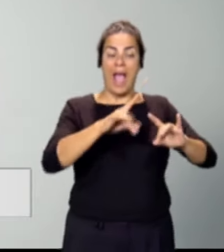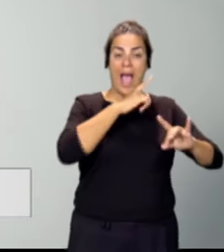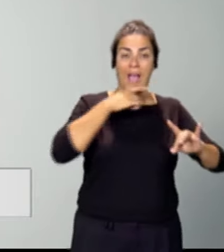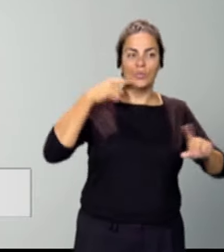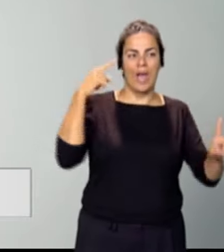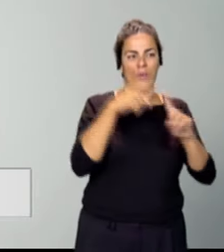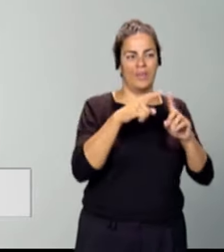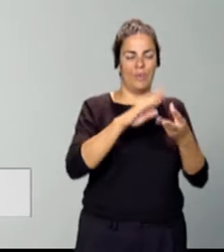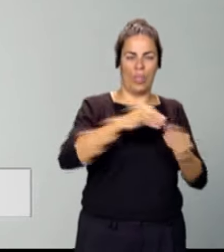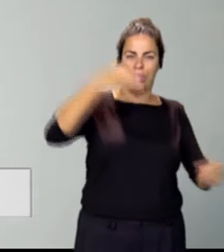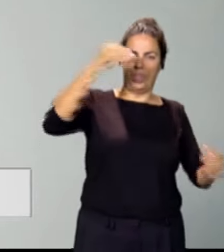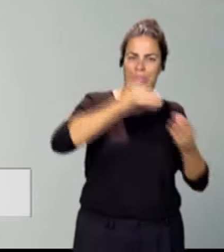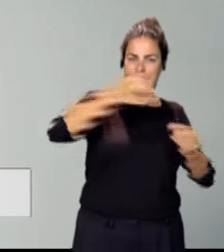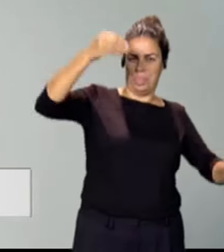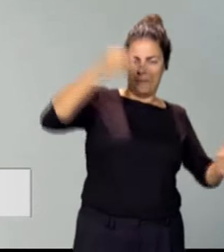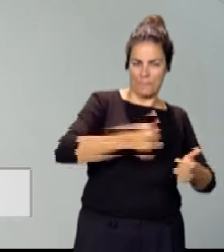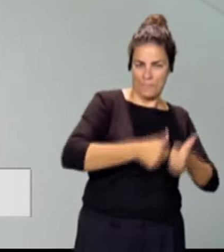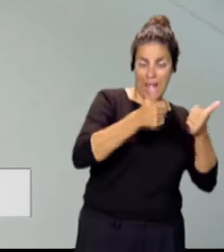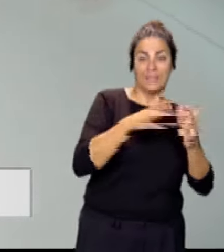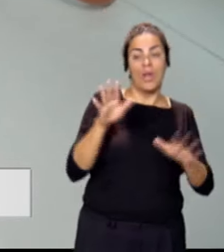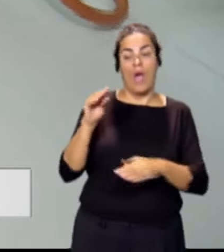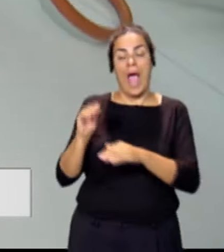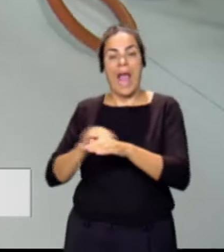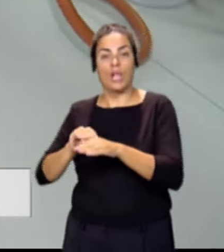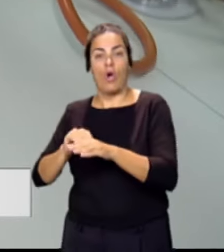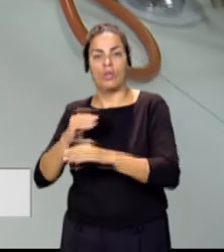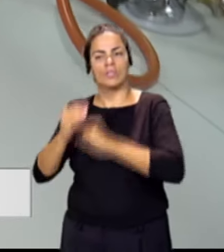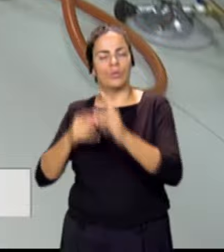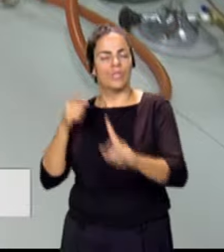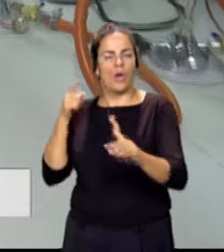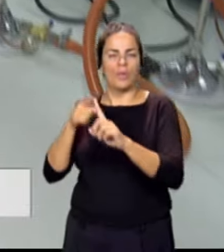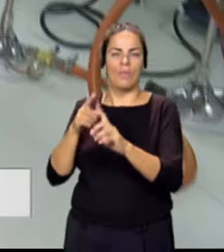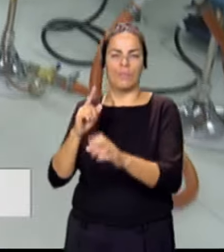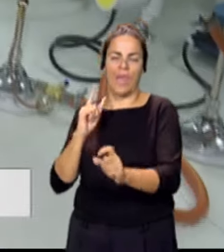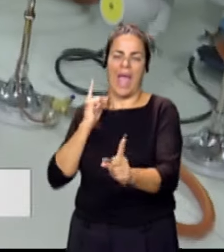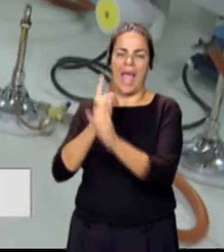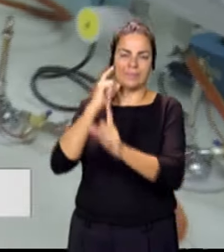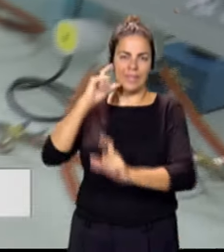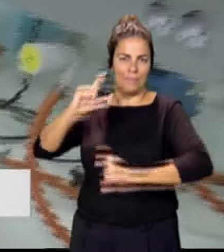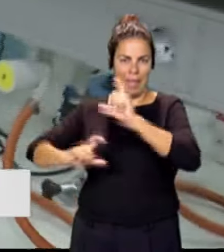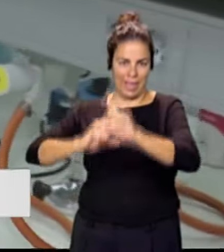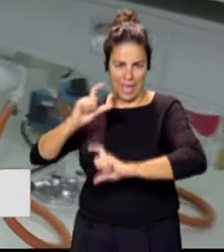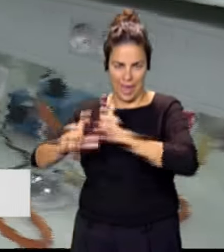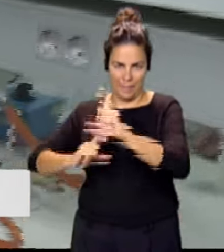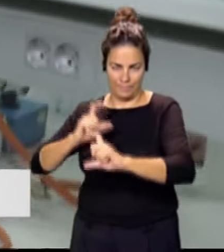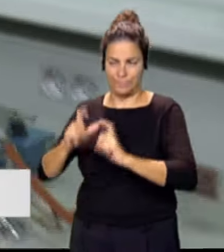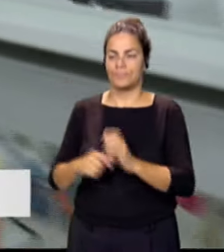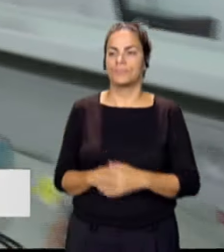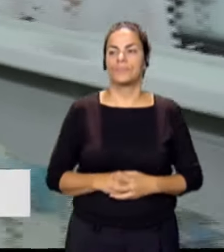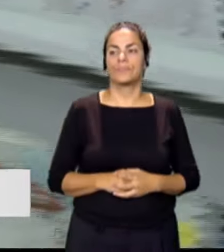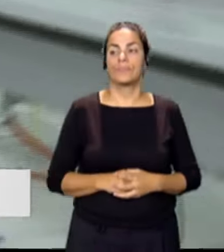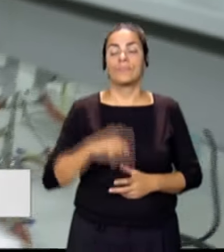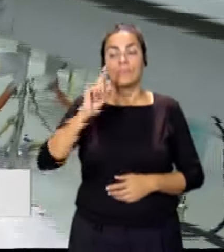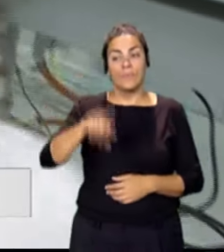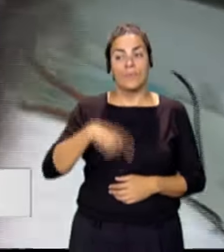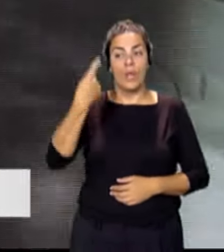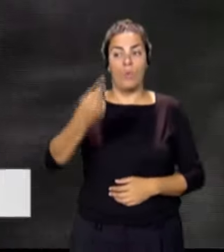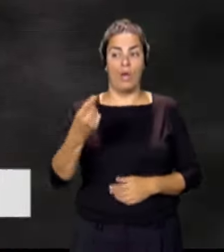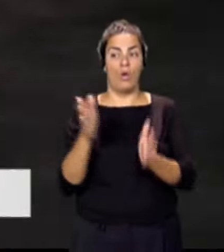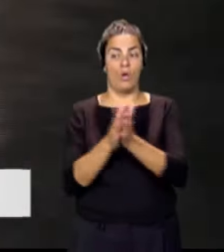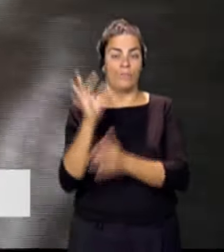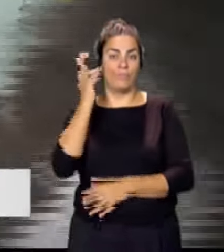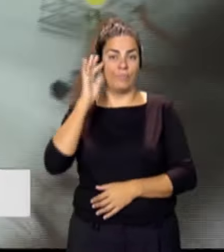más elástico sin embargo el alcohol lo utilizamos como material antibacteriano después tenemos en el caso de Elena que